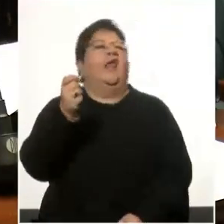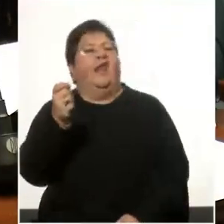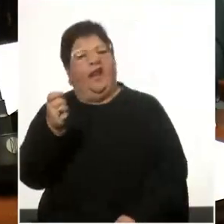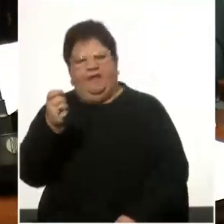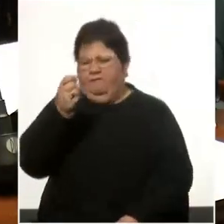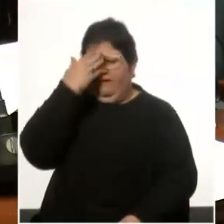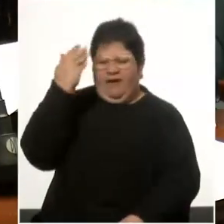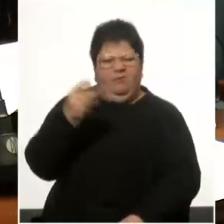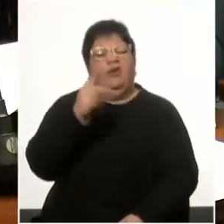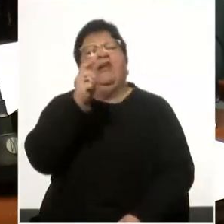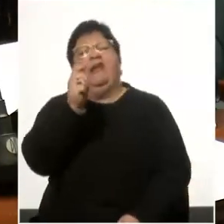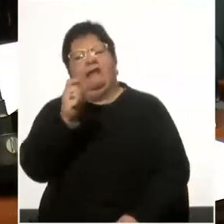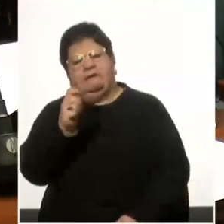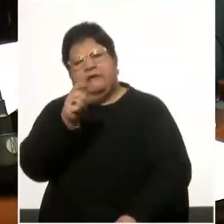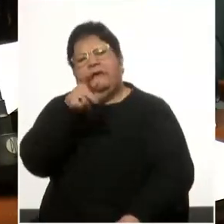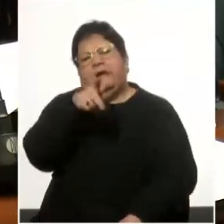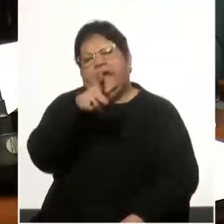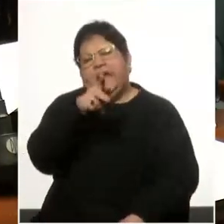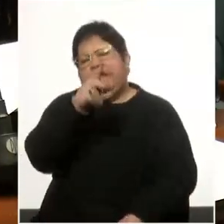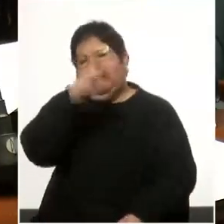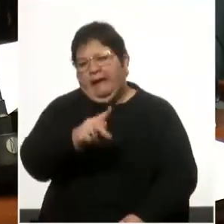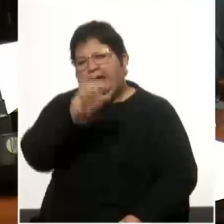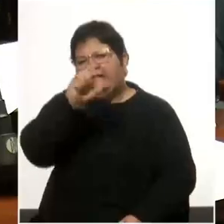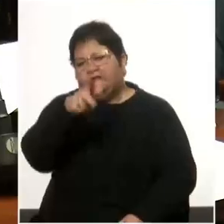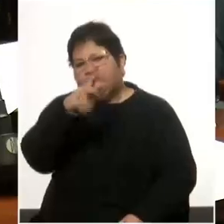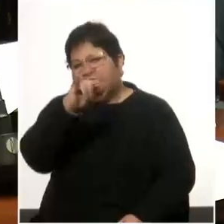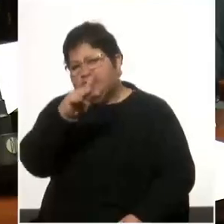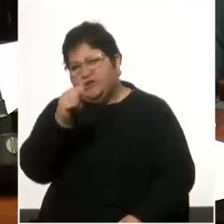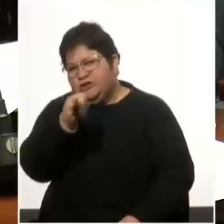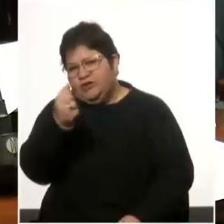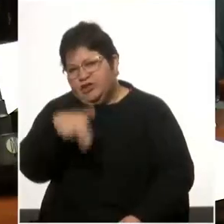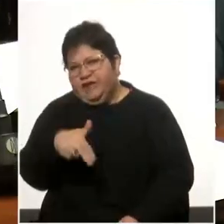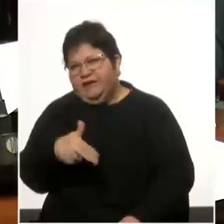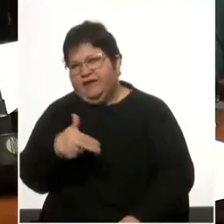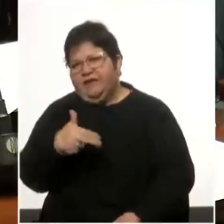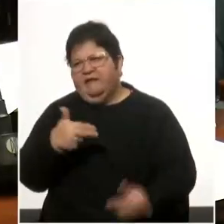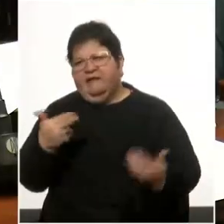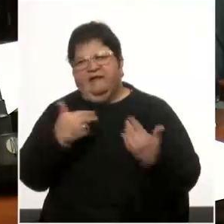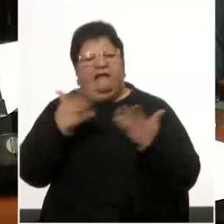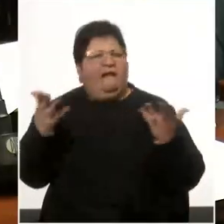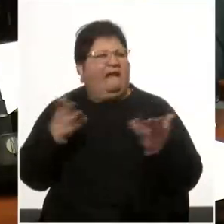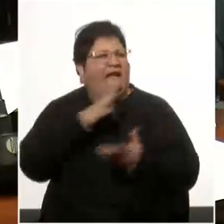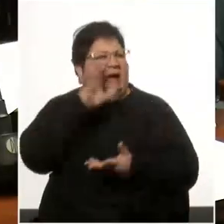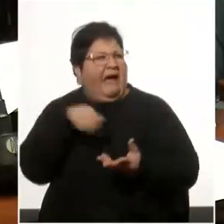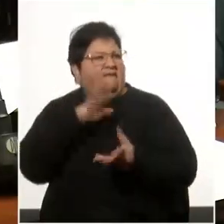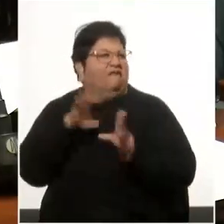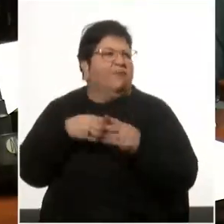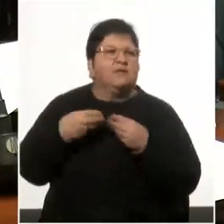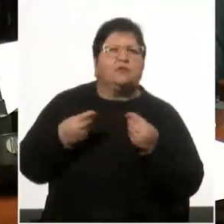la senadora Quechechán? ¿La que terminó de hablar con un tonito de damisela de vida efímera?